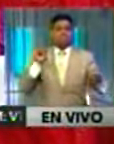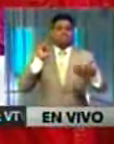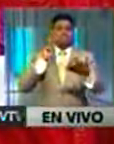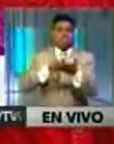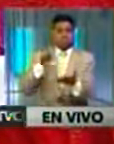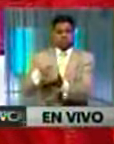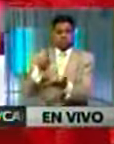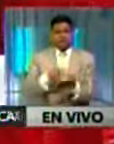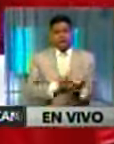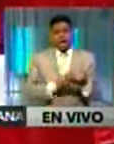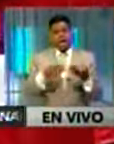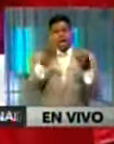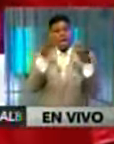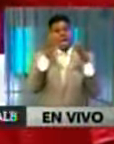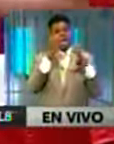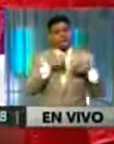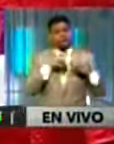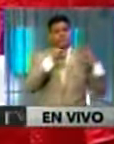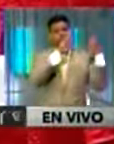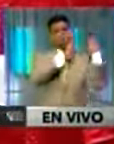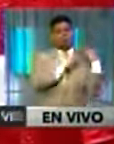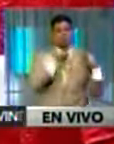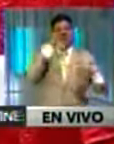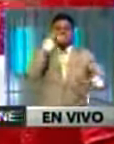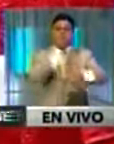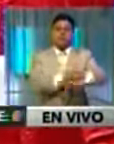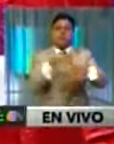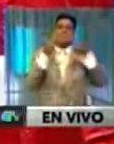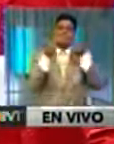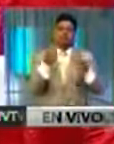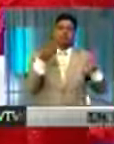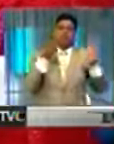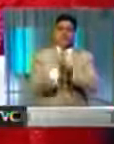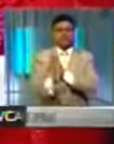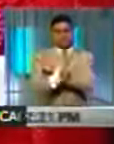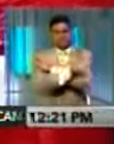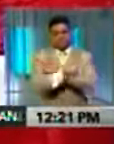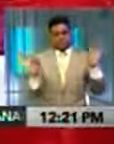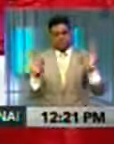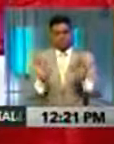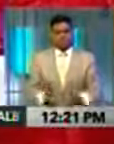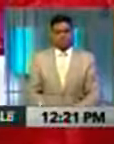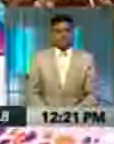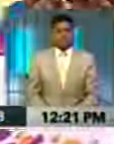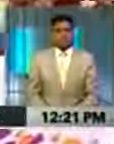La responsabilidad de nosotros es meterlo preso para que no pase nada.